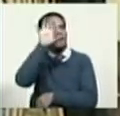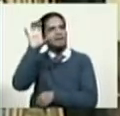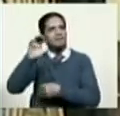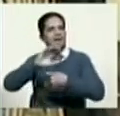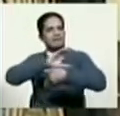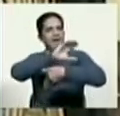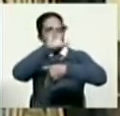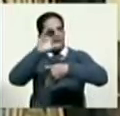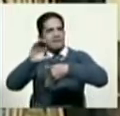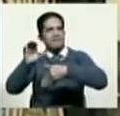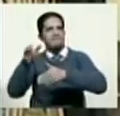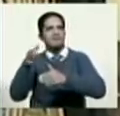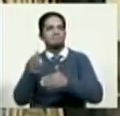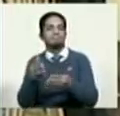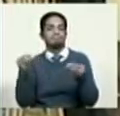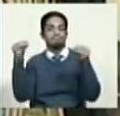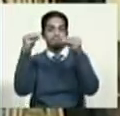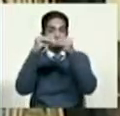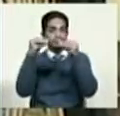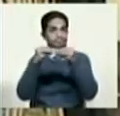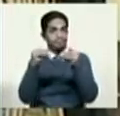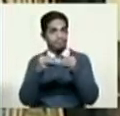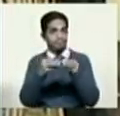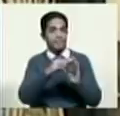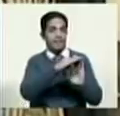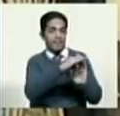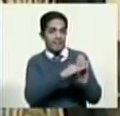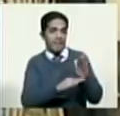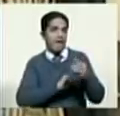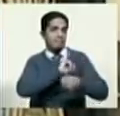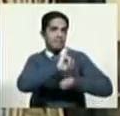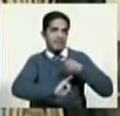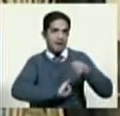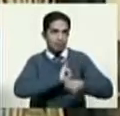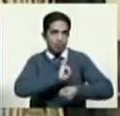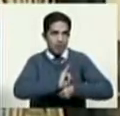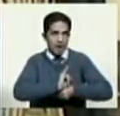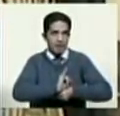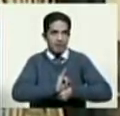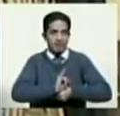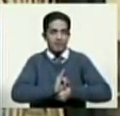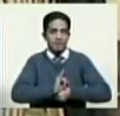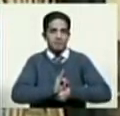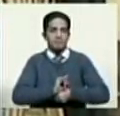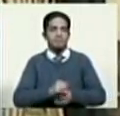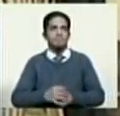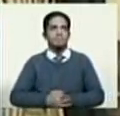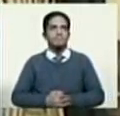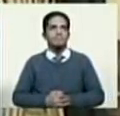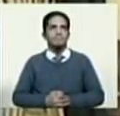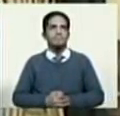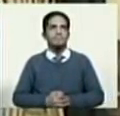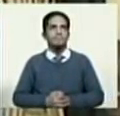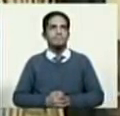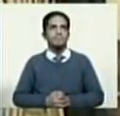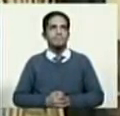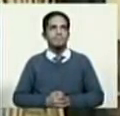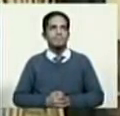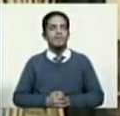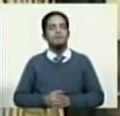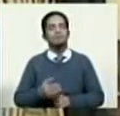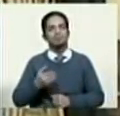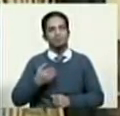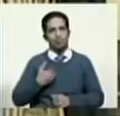el marco de los principios del derecho internacional, de los principios que nos unen como región. Yo he saludado